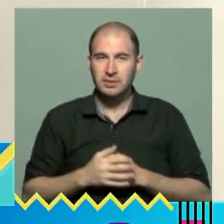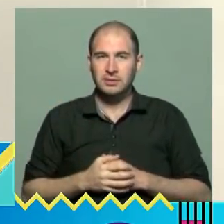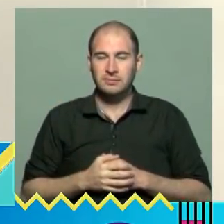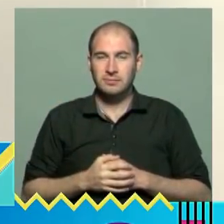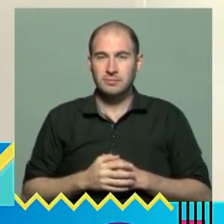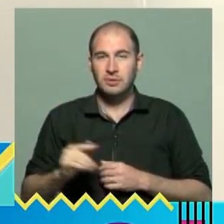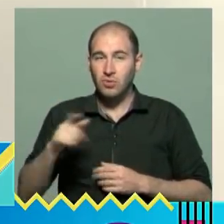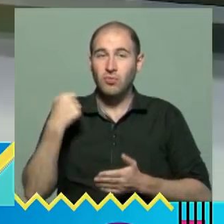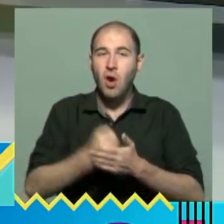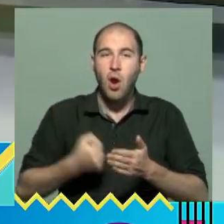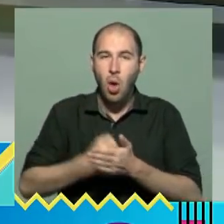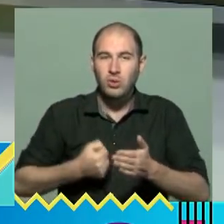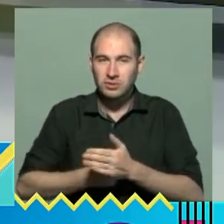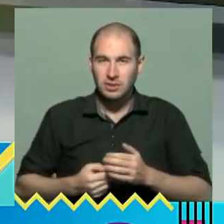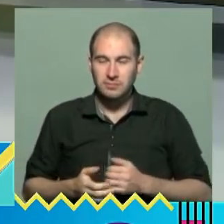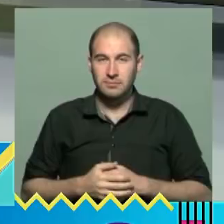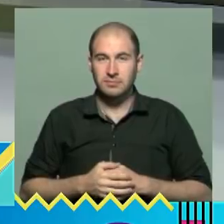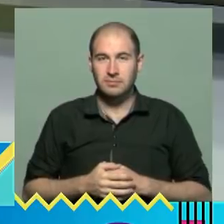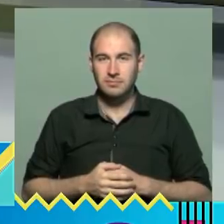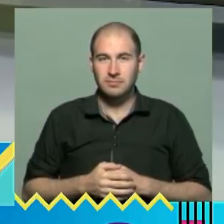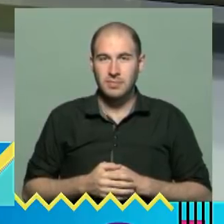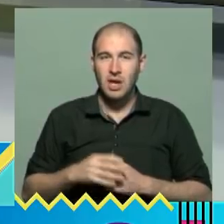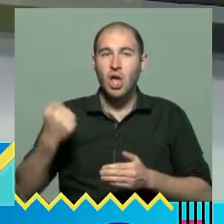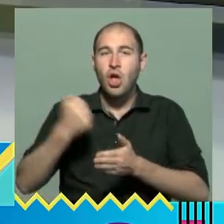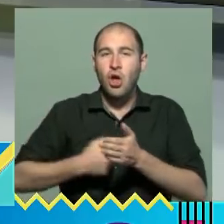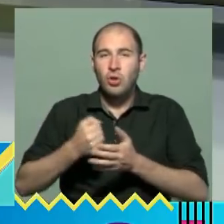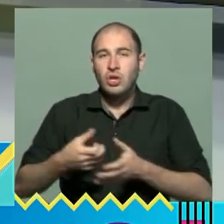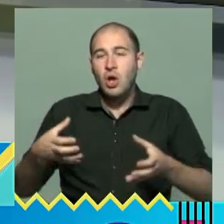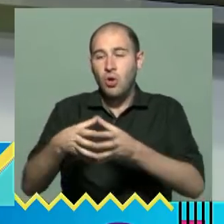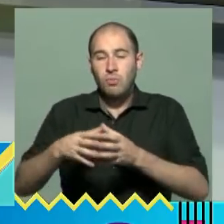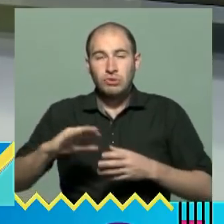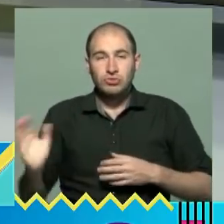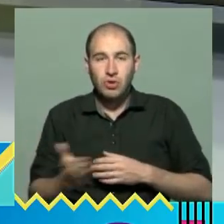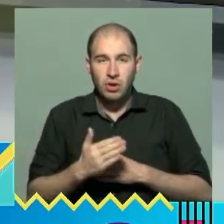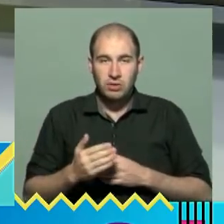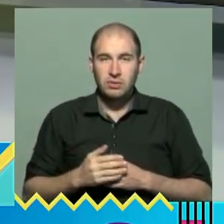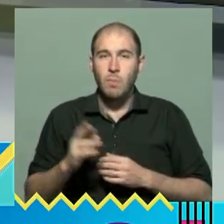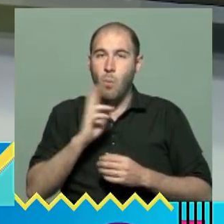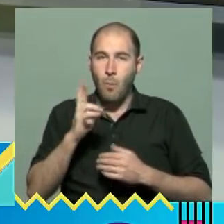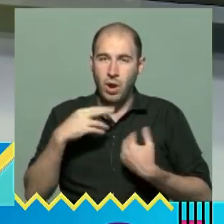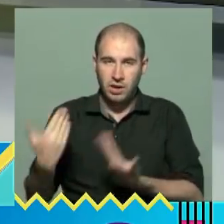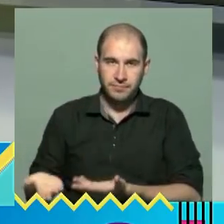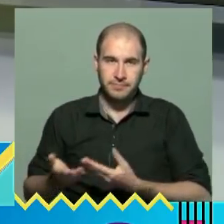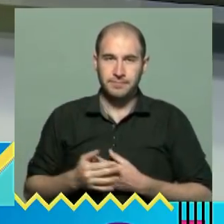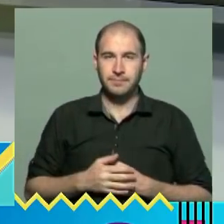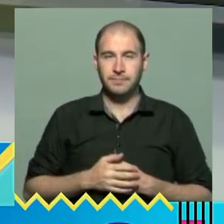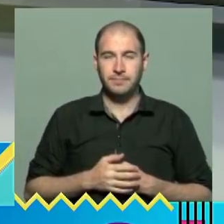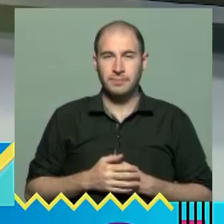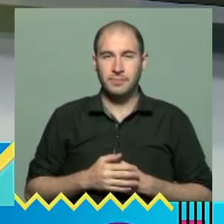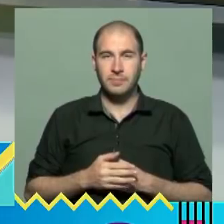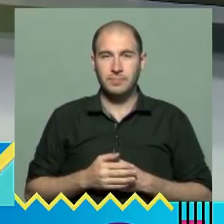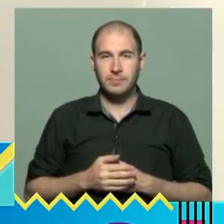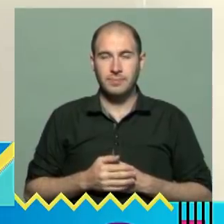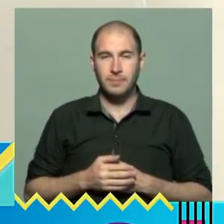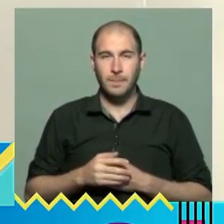que luchar y que, bueno, justamente la lucha de todas las organizaciones feministas y, digamos, el hecho de